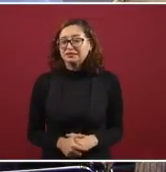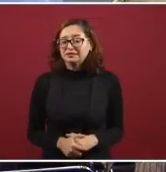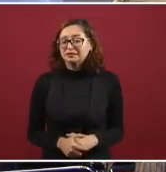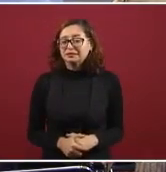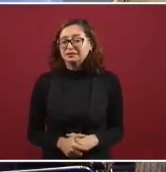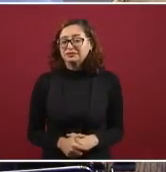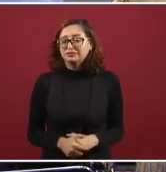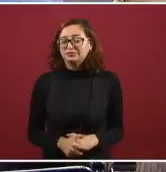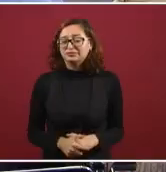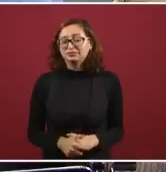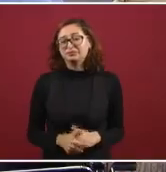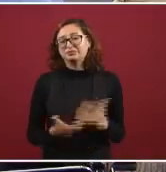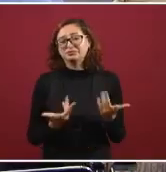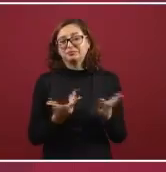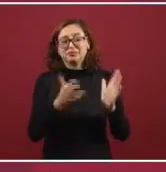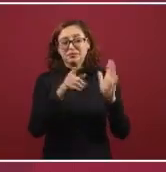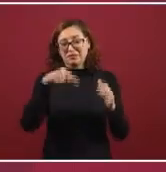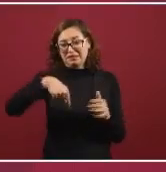que adaptó